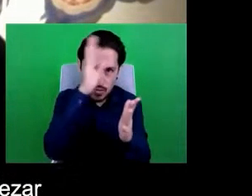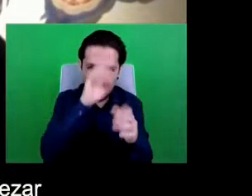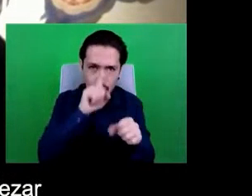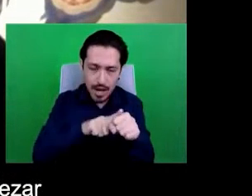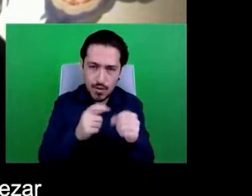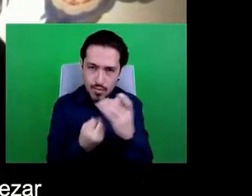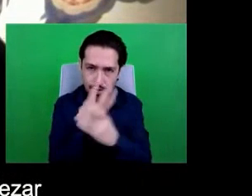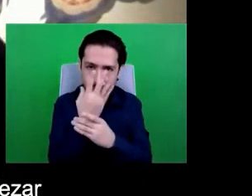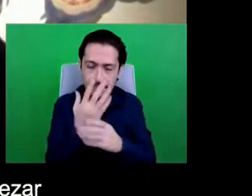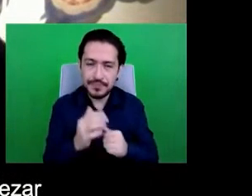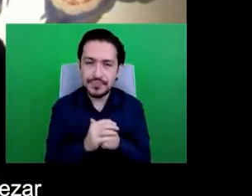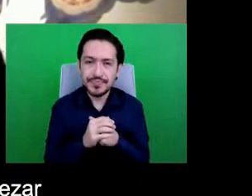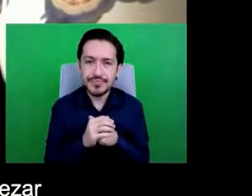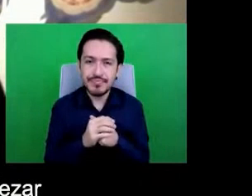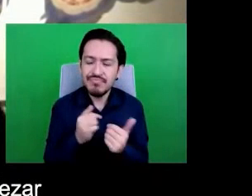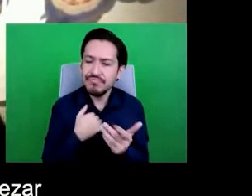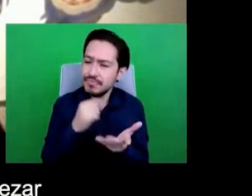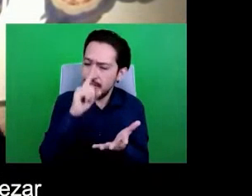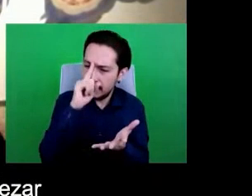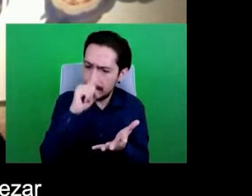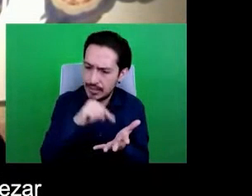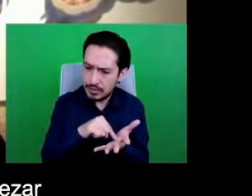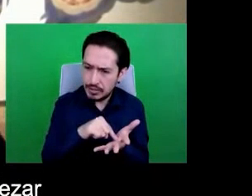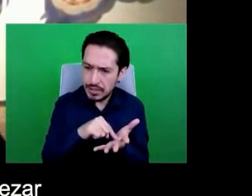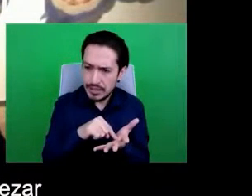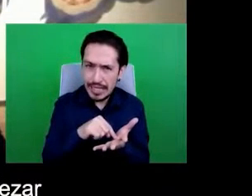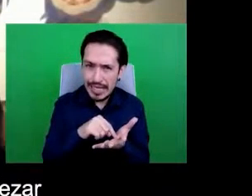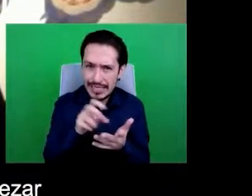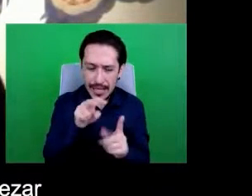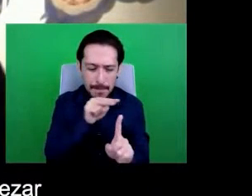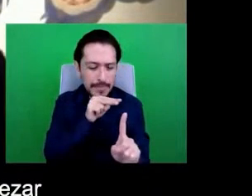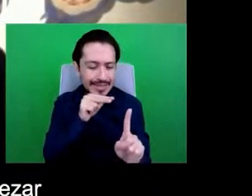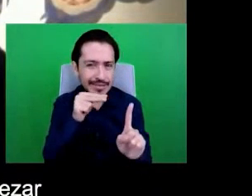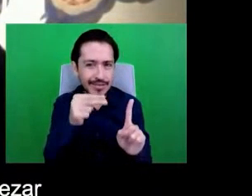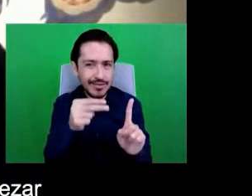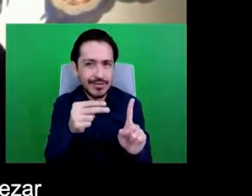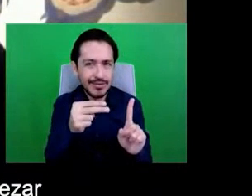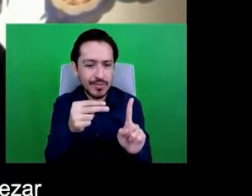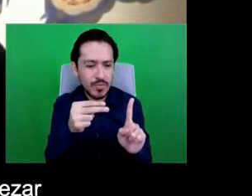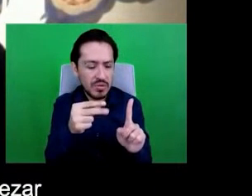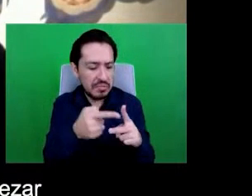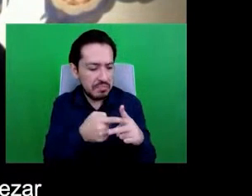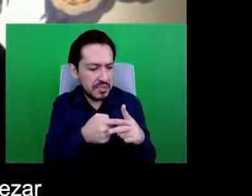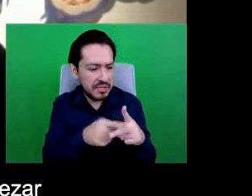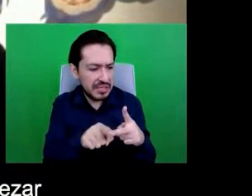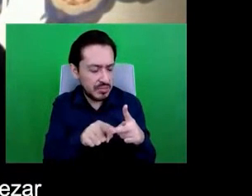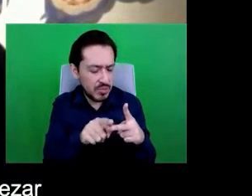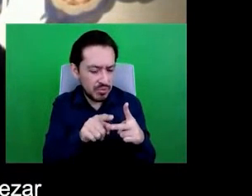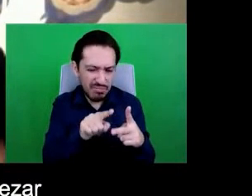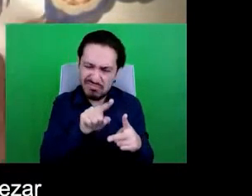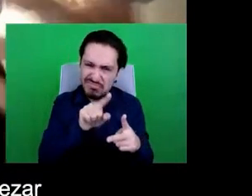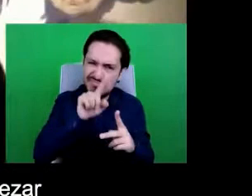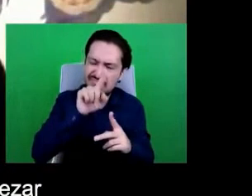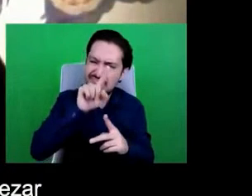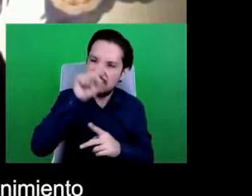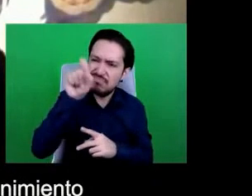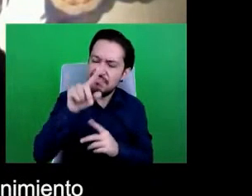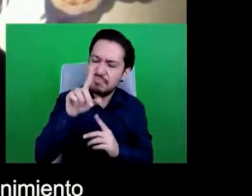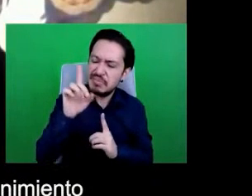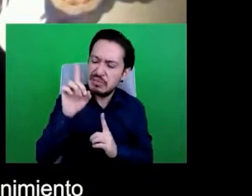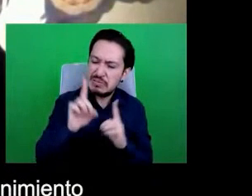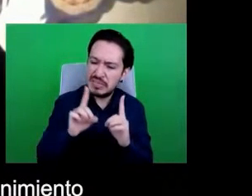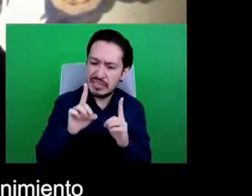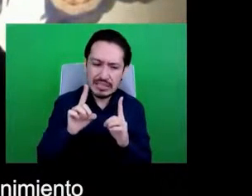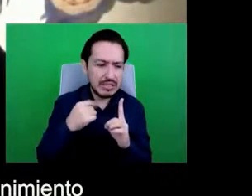que con este enfoque no hay que empezar preguntándonos qué hay que esperar del gobierno o qué